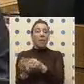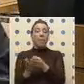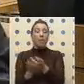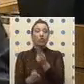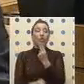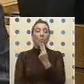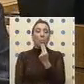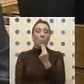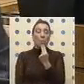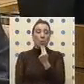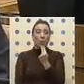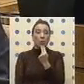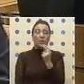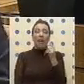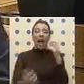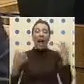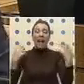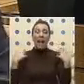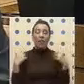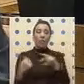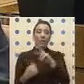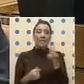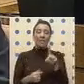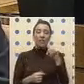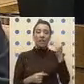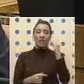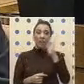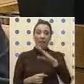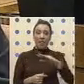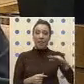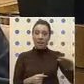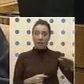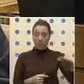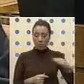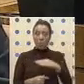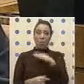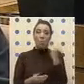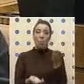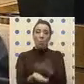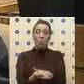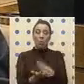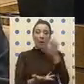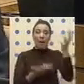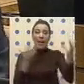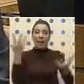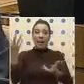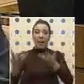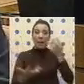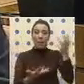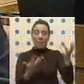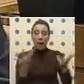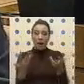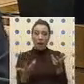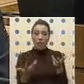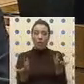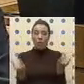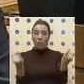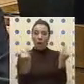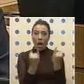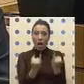administrado justamente por el Servicio Nacional de Menores, perdieron la vida, calcinados, de una